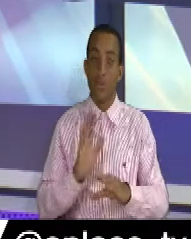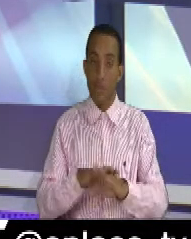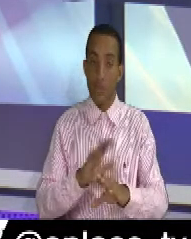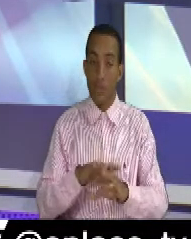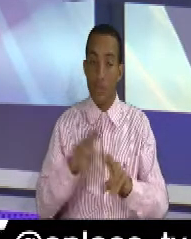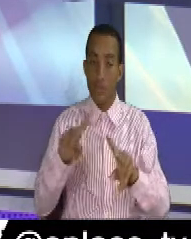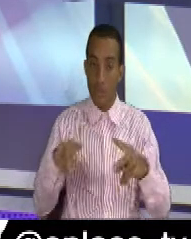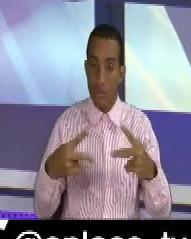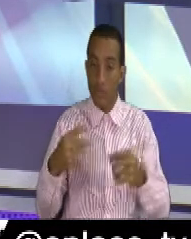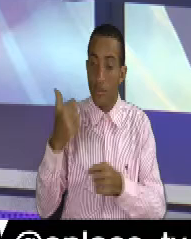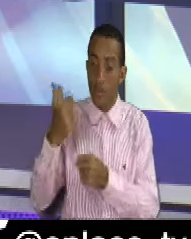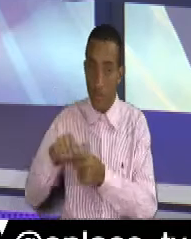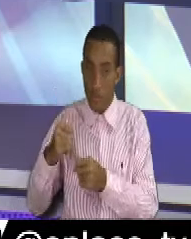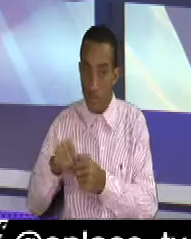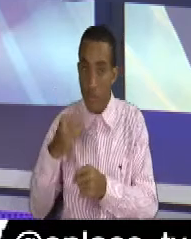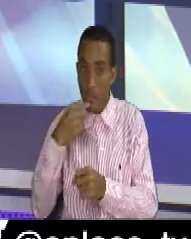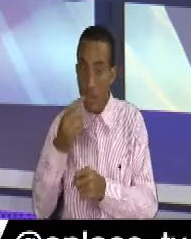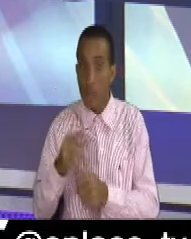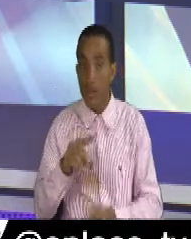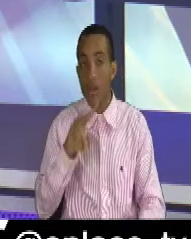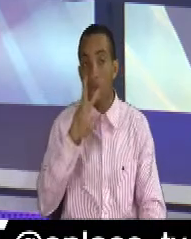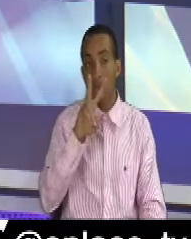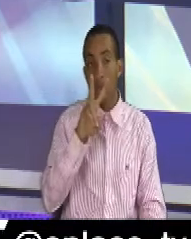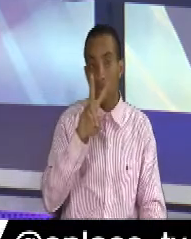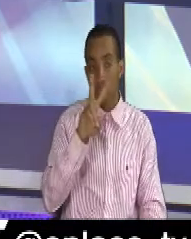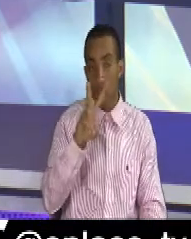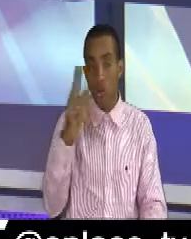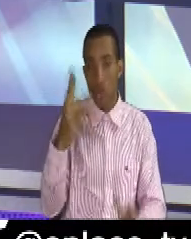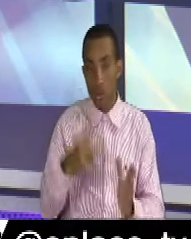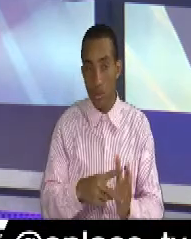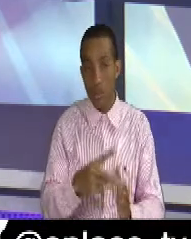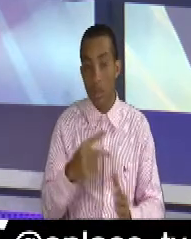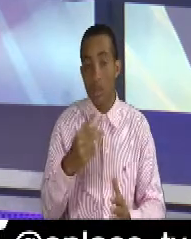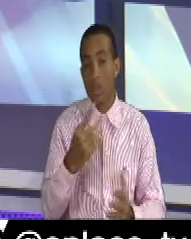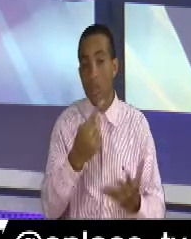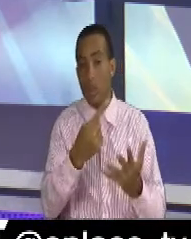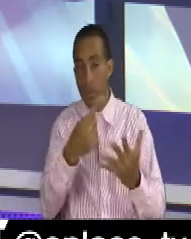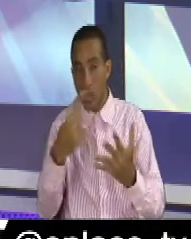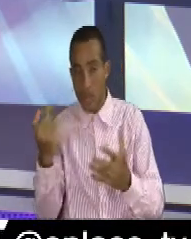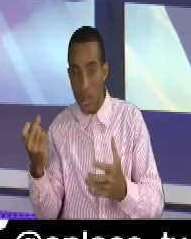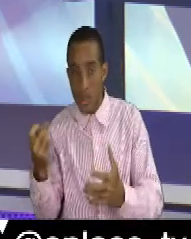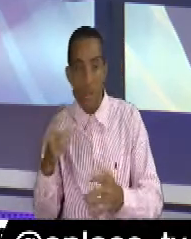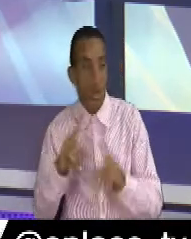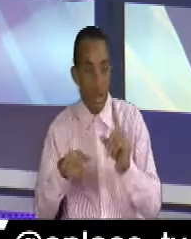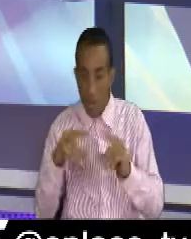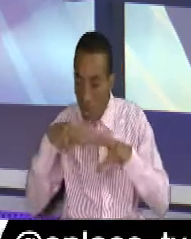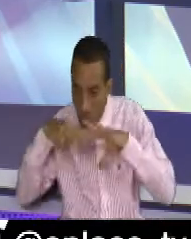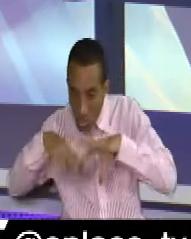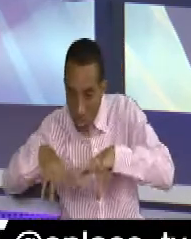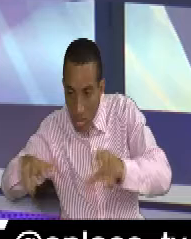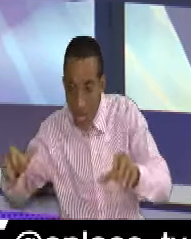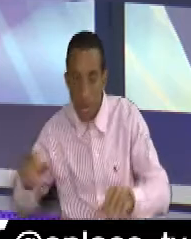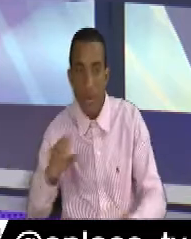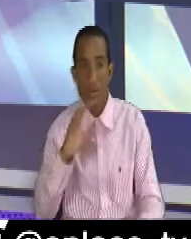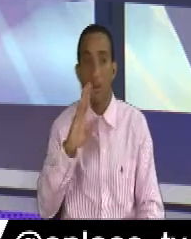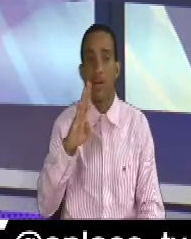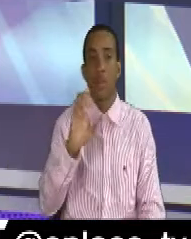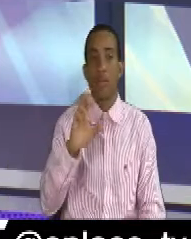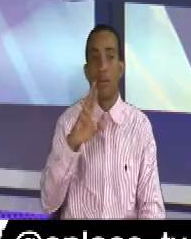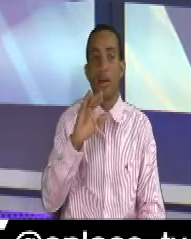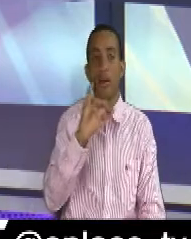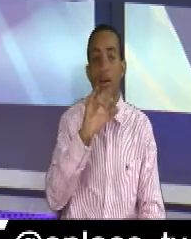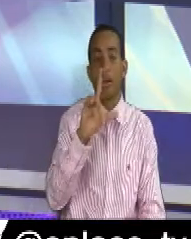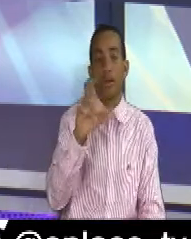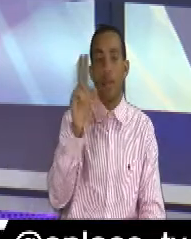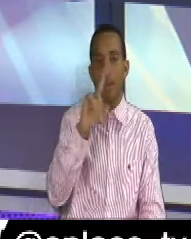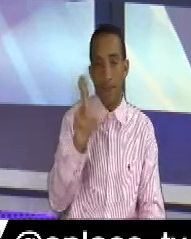advirtió que por lo menos 2.600 barriles de crudos se han dejado de producir por robos a la infraestructura petrolera en la región del Magdalena